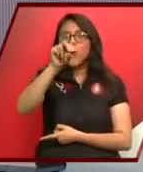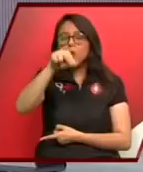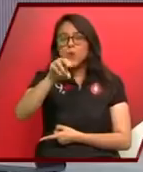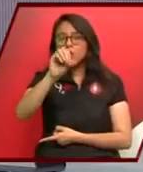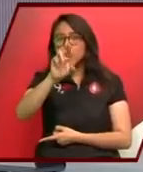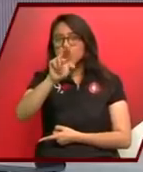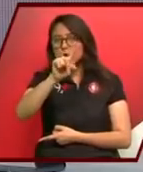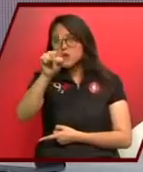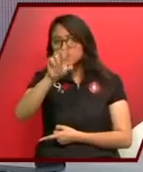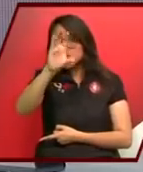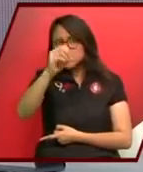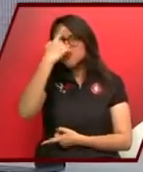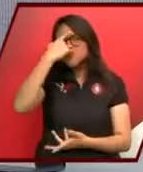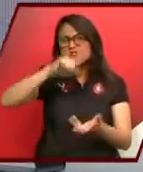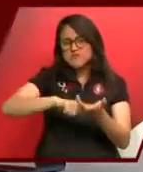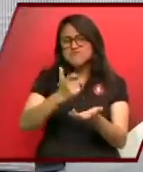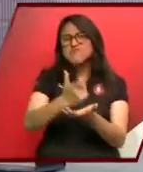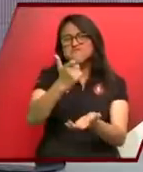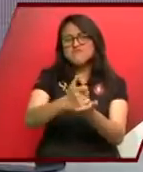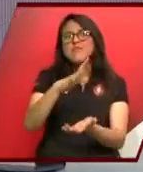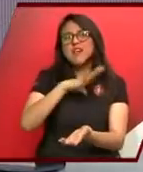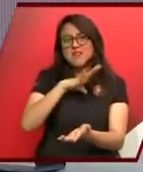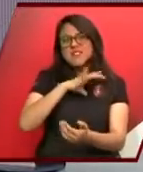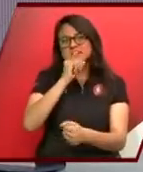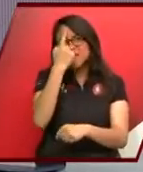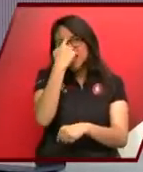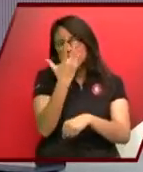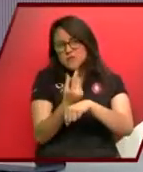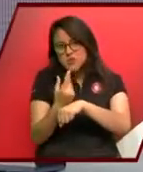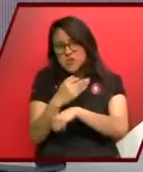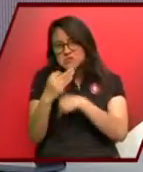Debe haberla para reparar esto, ¿no?